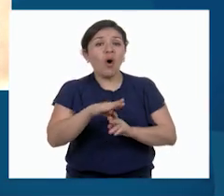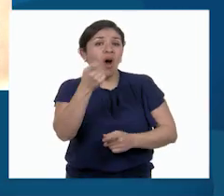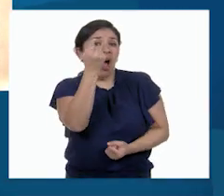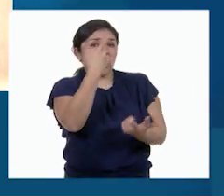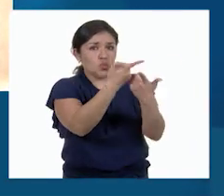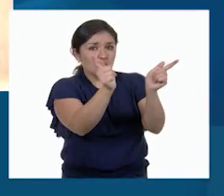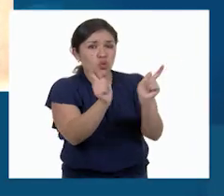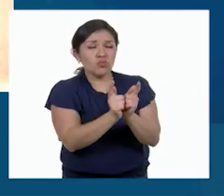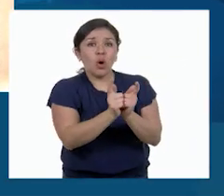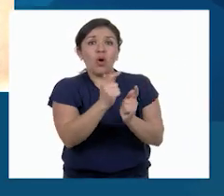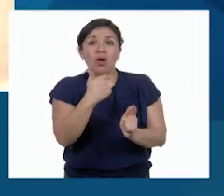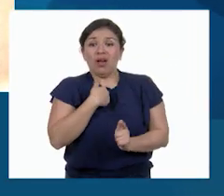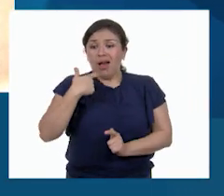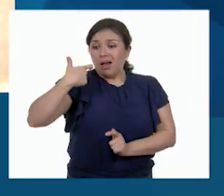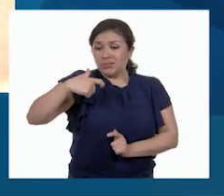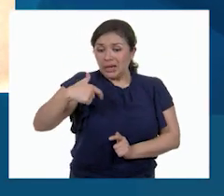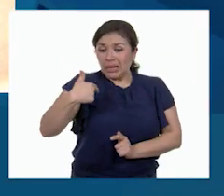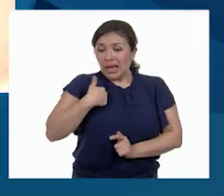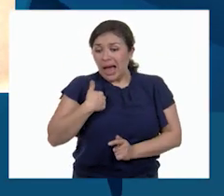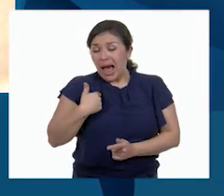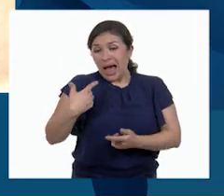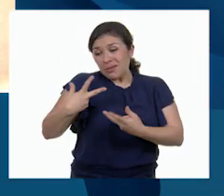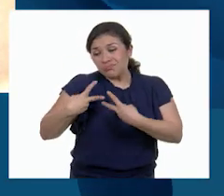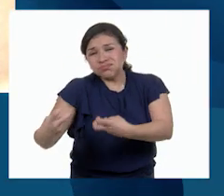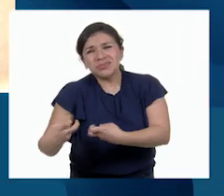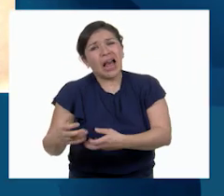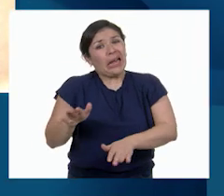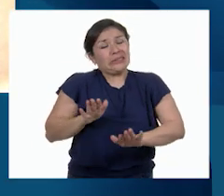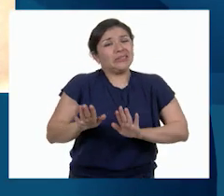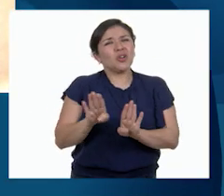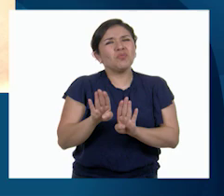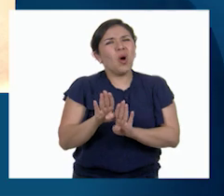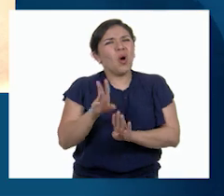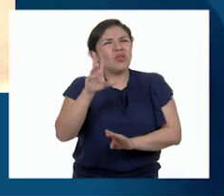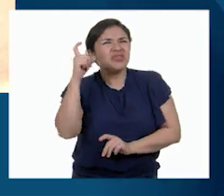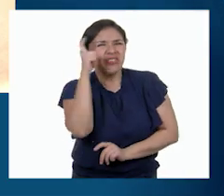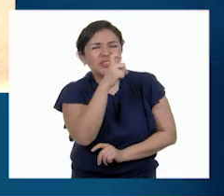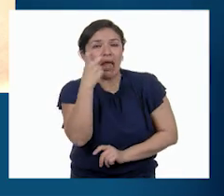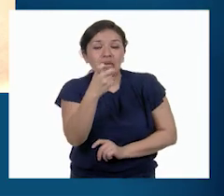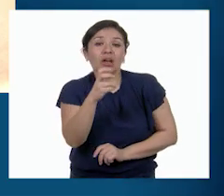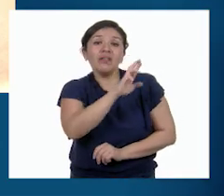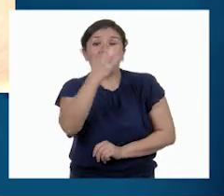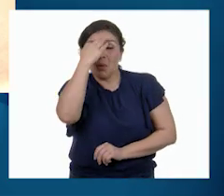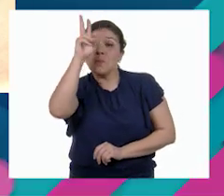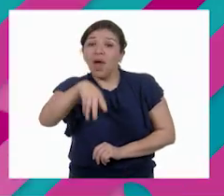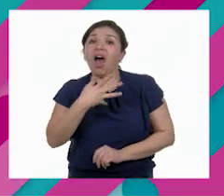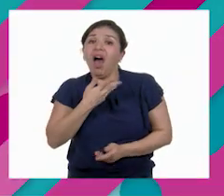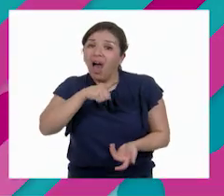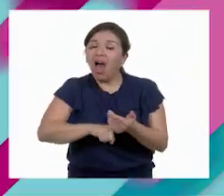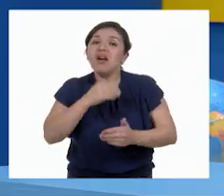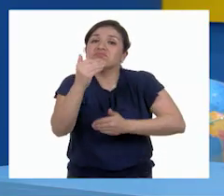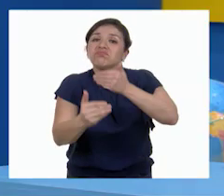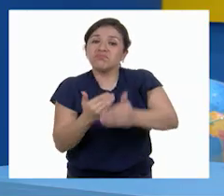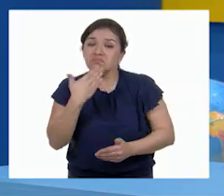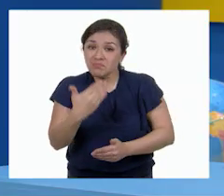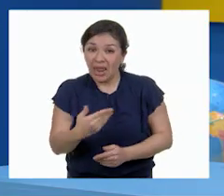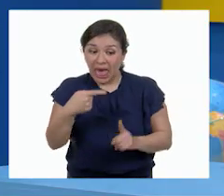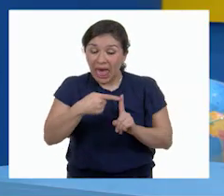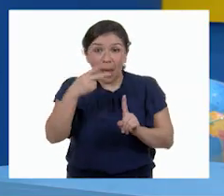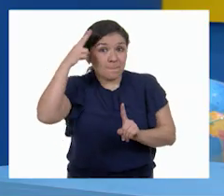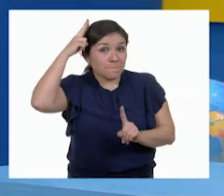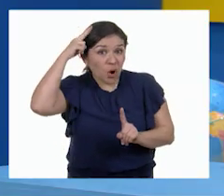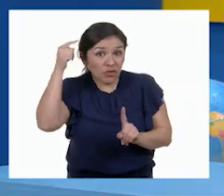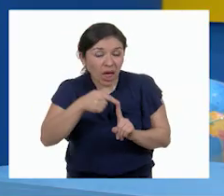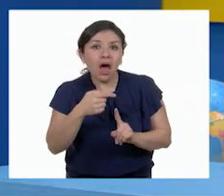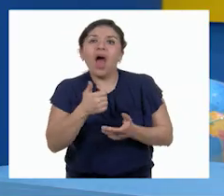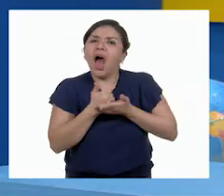soltar sus privilegios y hay que reconocer que entonces hubo muchos avances en todos los ámbitos. El porfiriato